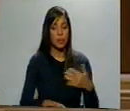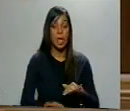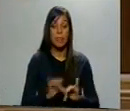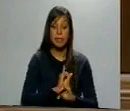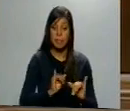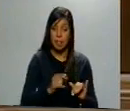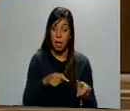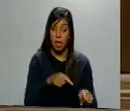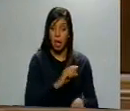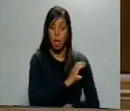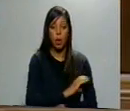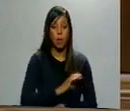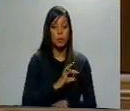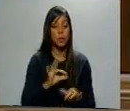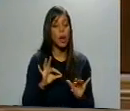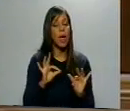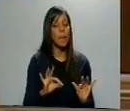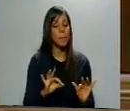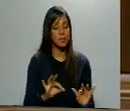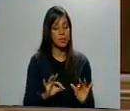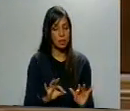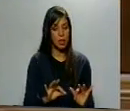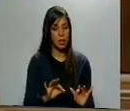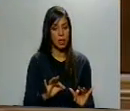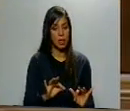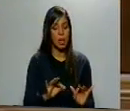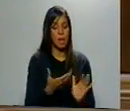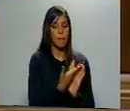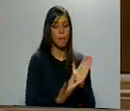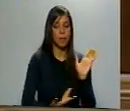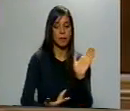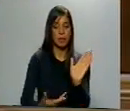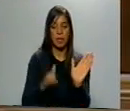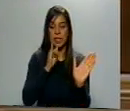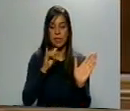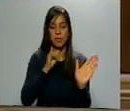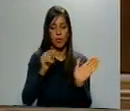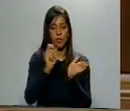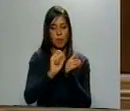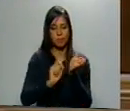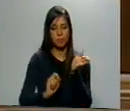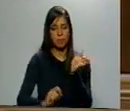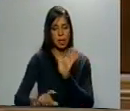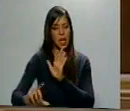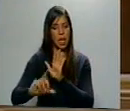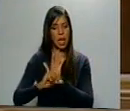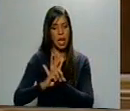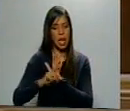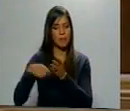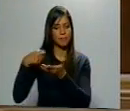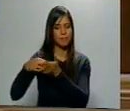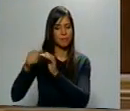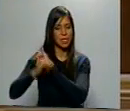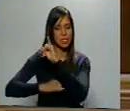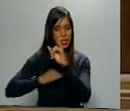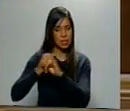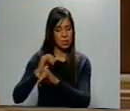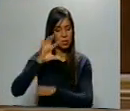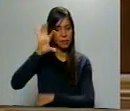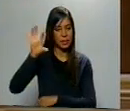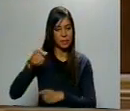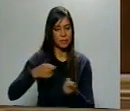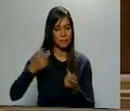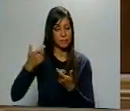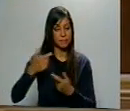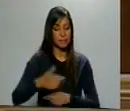entonces esta comisión especial presentar ante la plenaria informes sobre la ley de inversión extranjera. Ciudadano